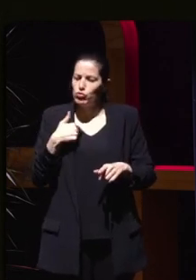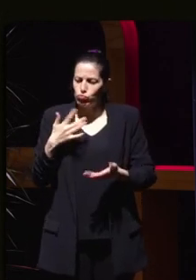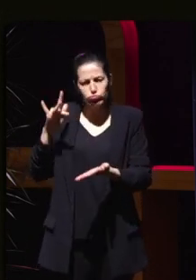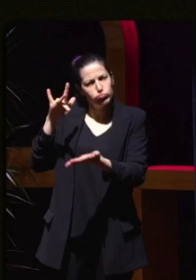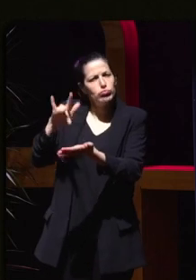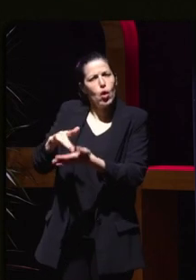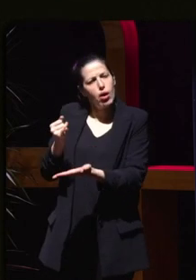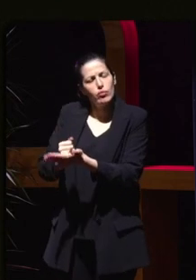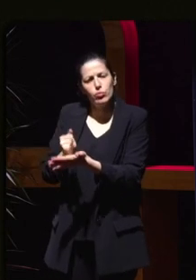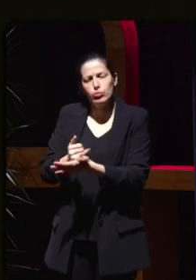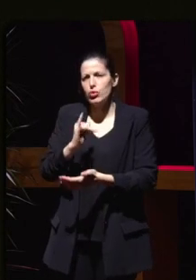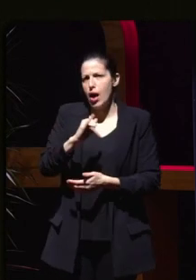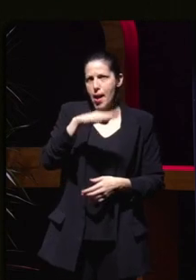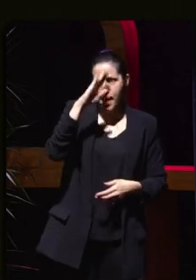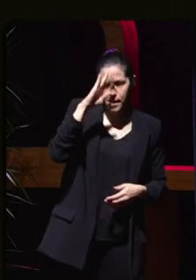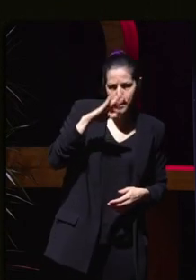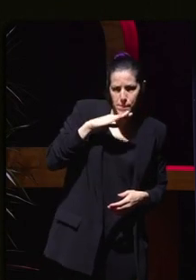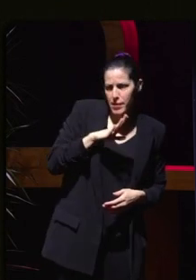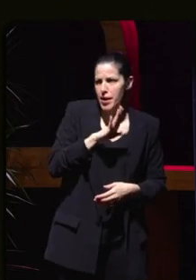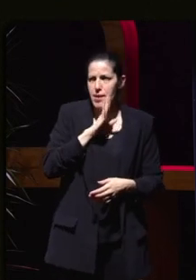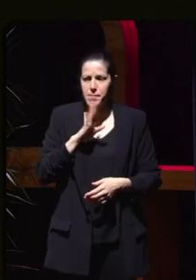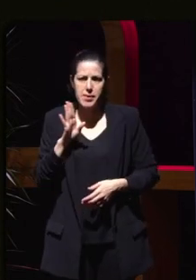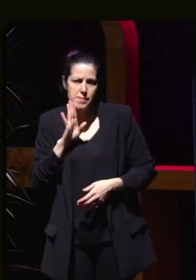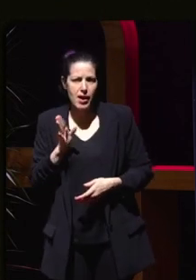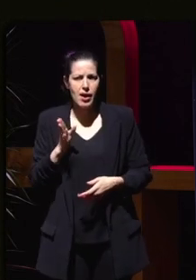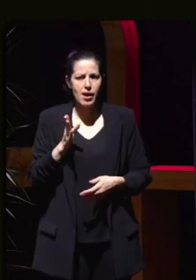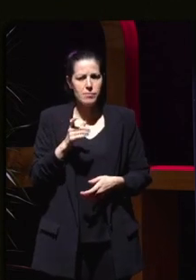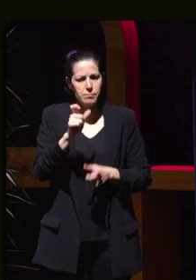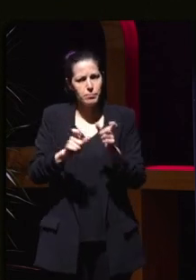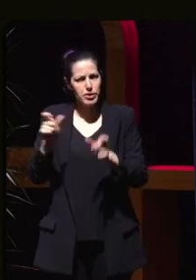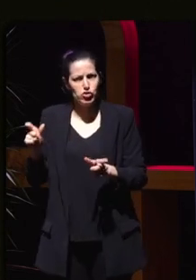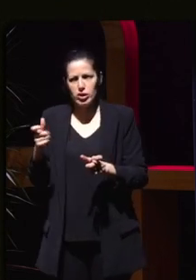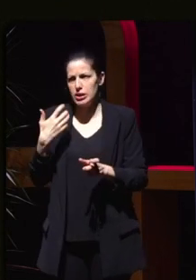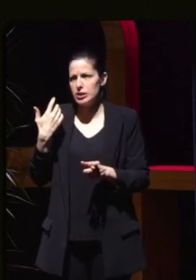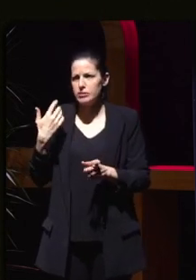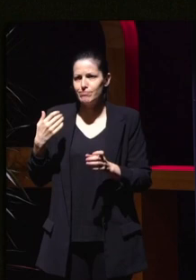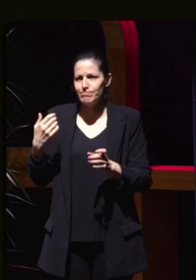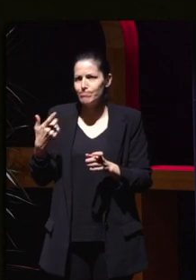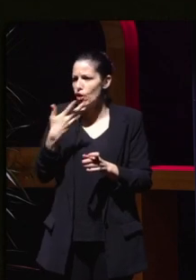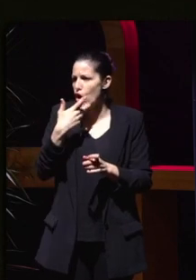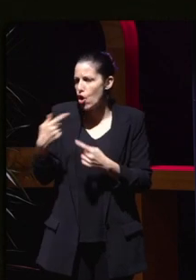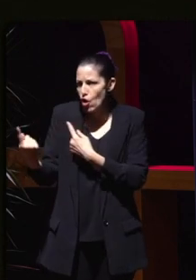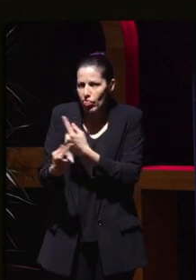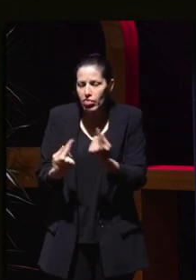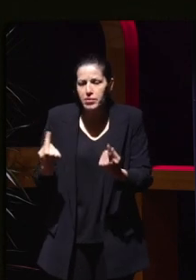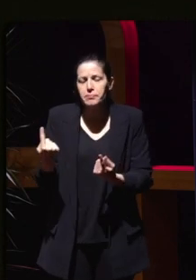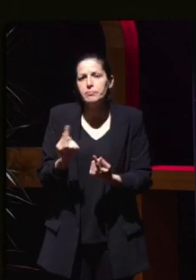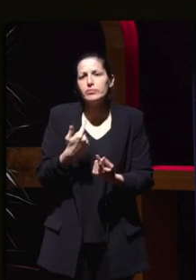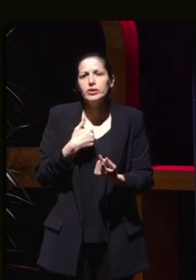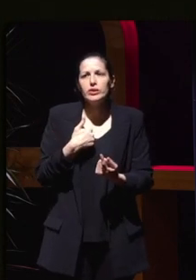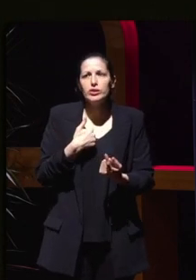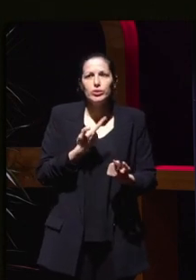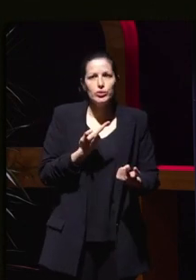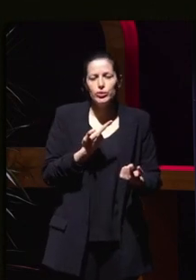siente que se hace coñecía de clases de preparación o parto y todas estas cosas Yo llegué a elissolinha comía fiña con una mastitis